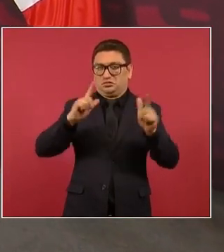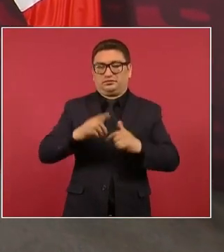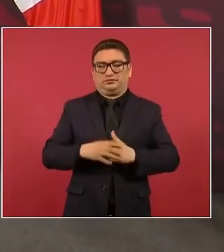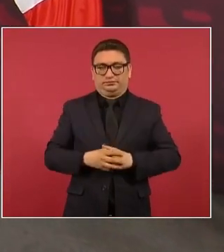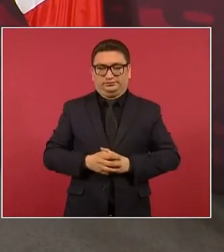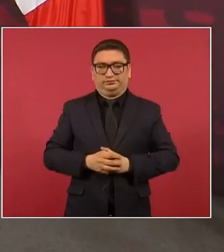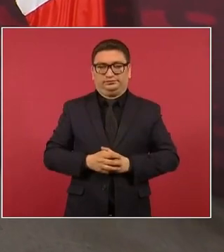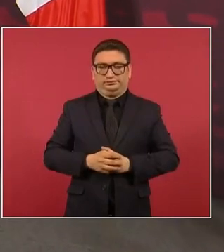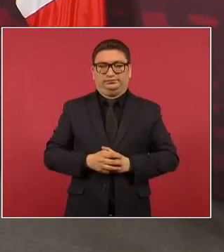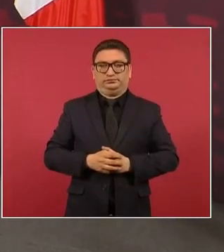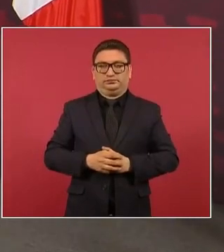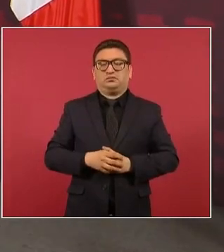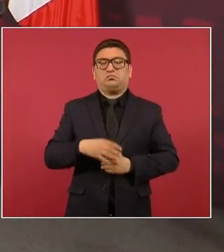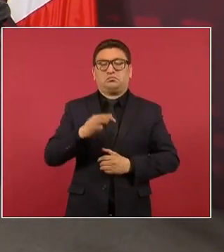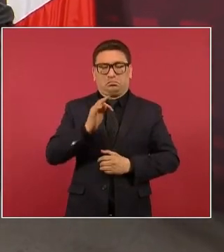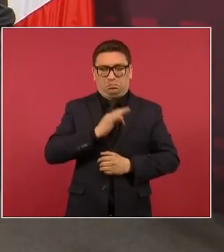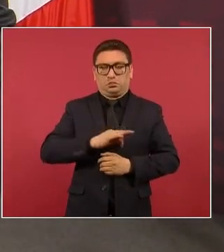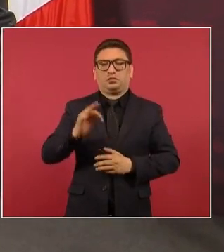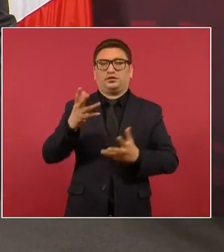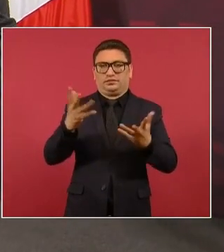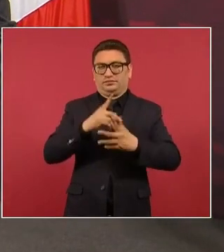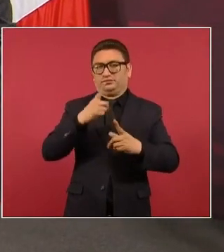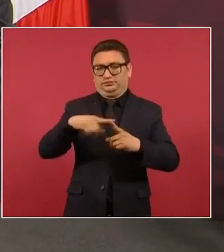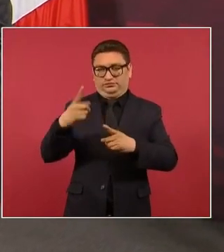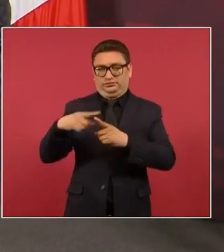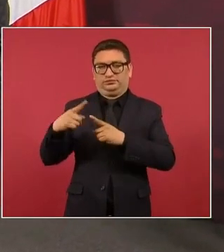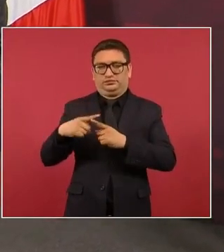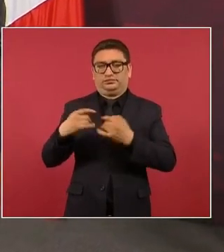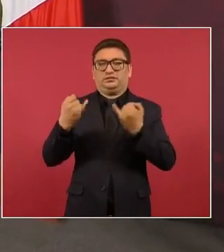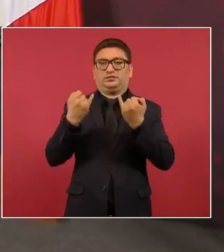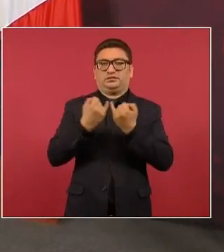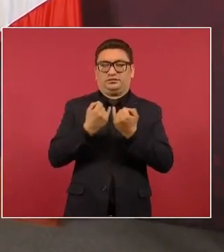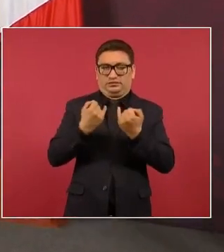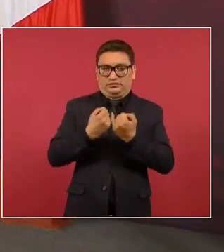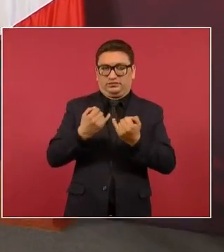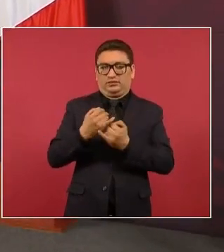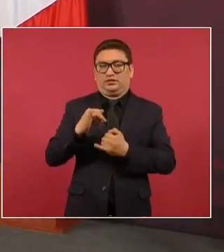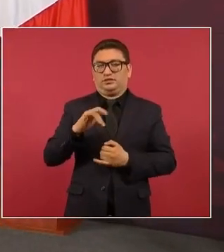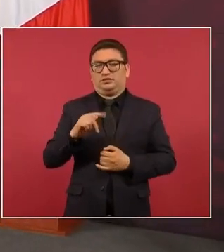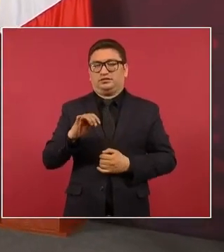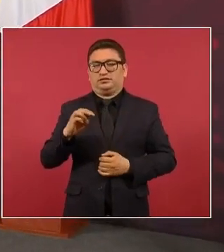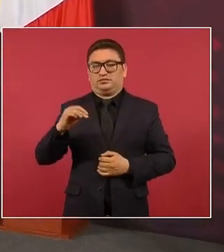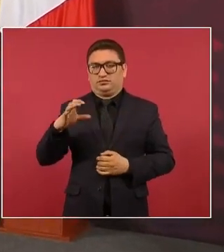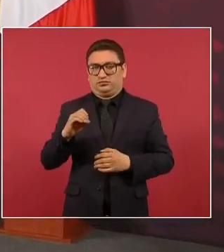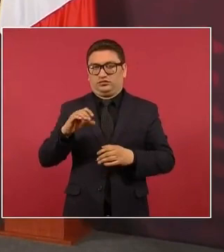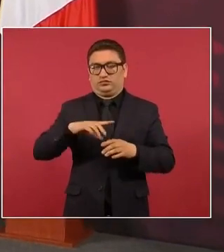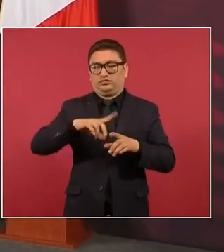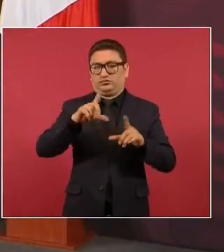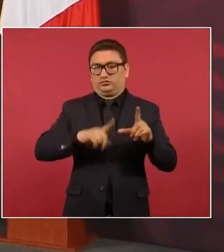Entonces, sí hay pues potencial ahí. Y luego está el Istmo.